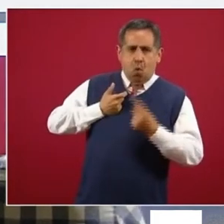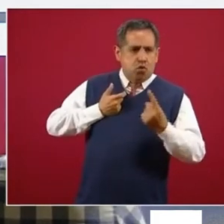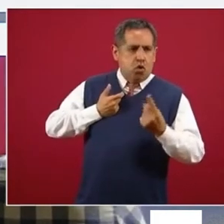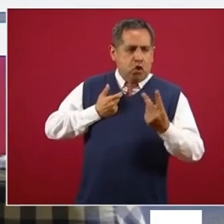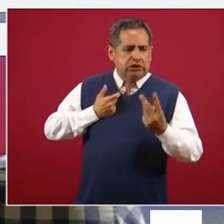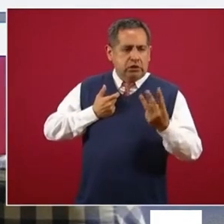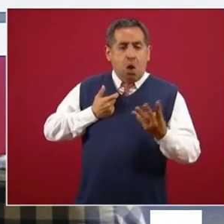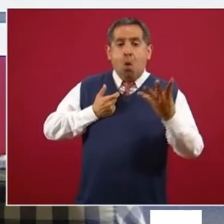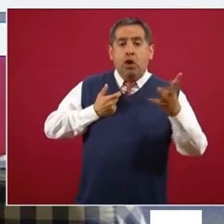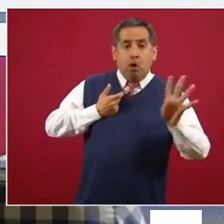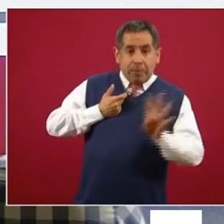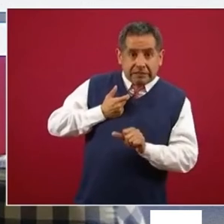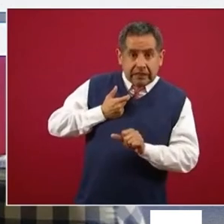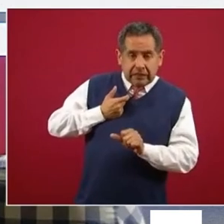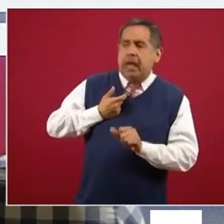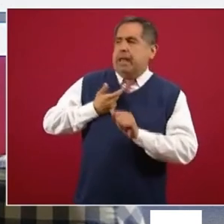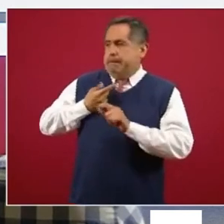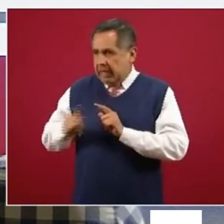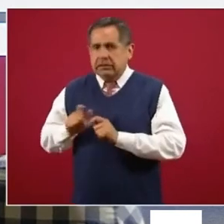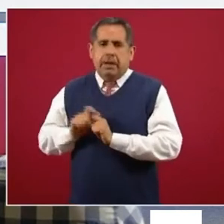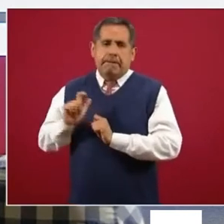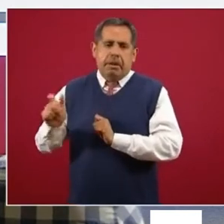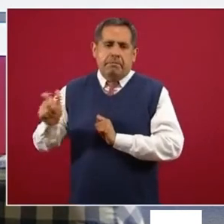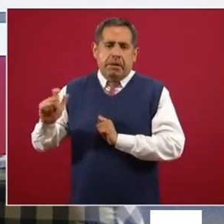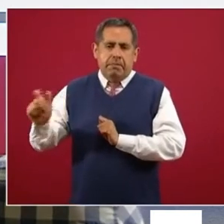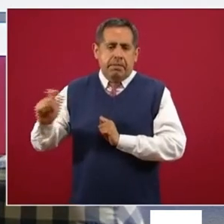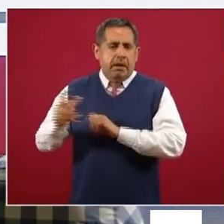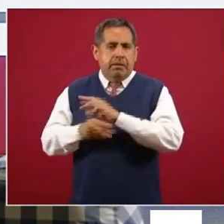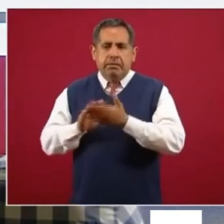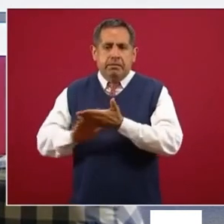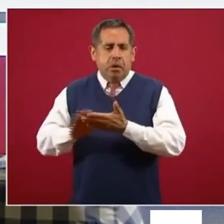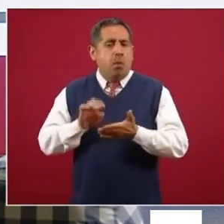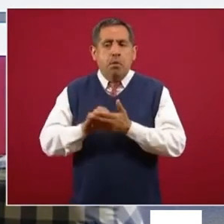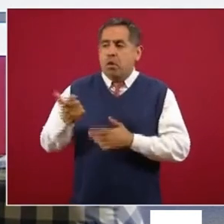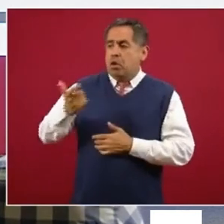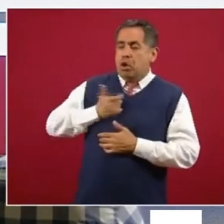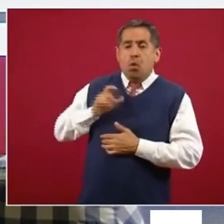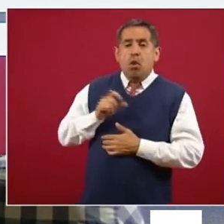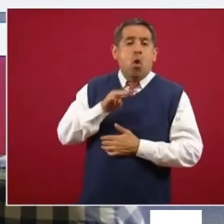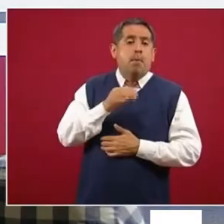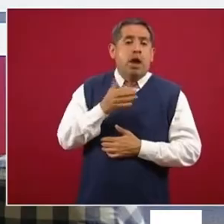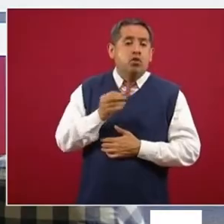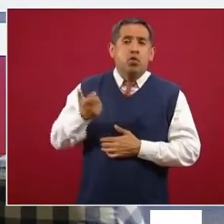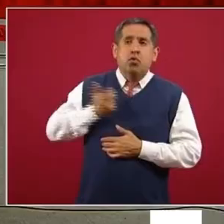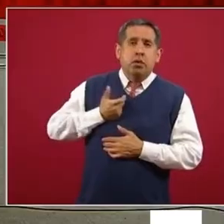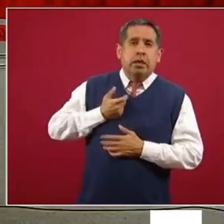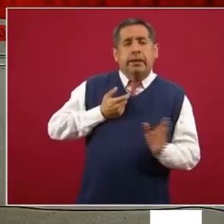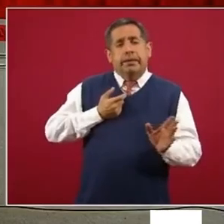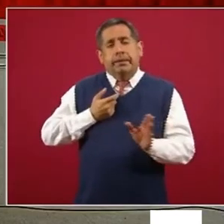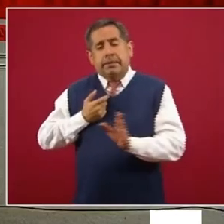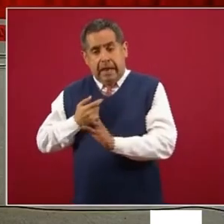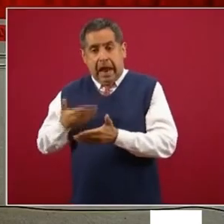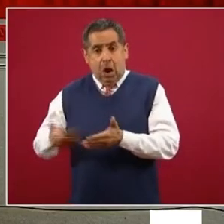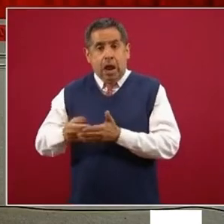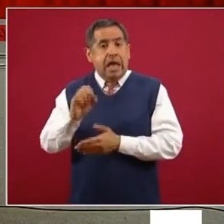que recibieron su apoyo en el mes de mayo, esperaríamos que empiecen a hacer sus reembolsos en el mes de septiembre,